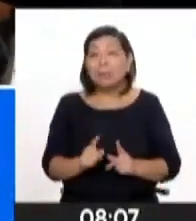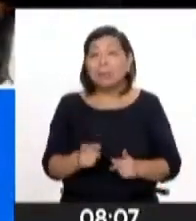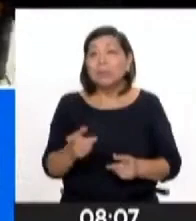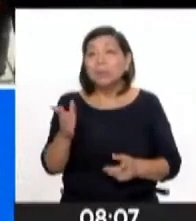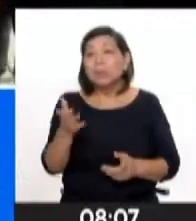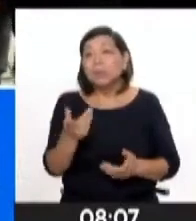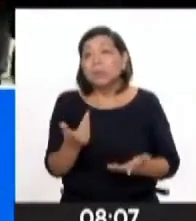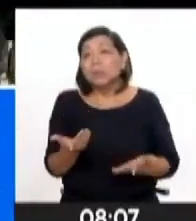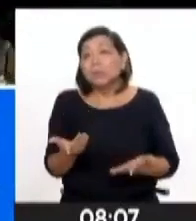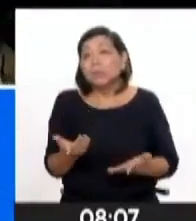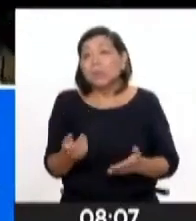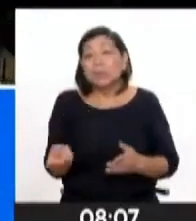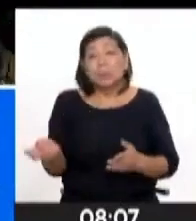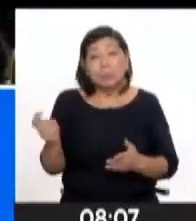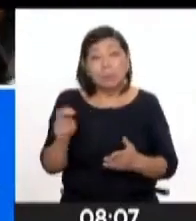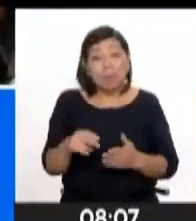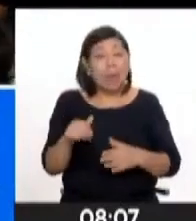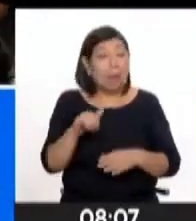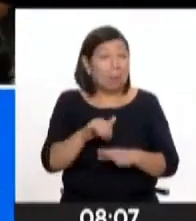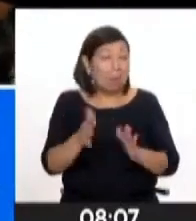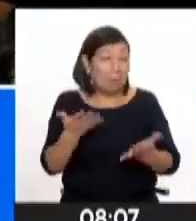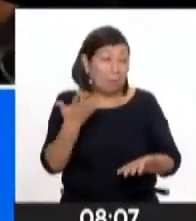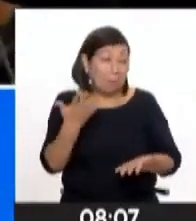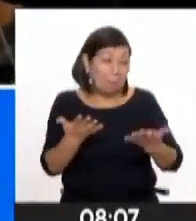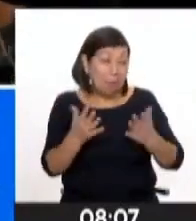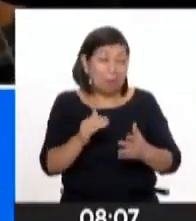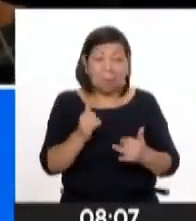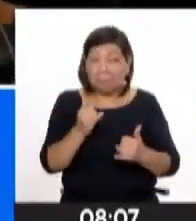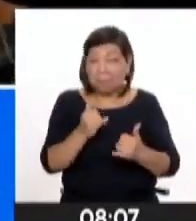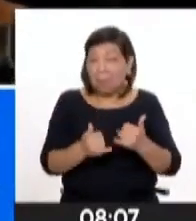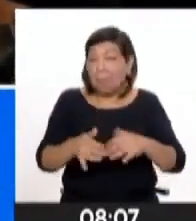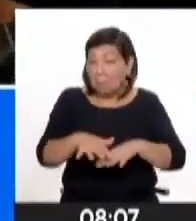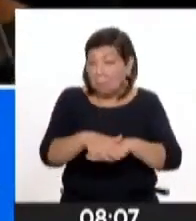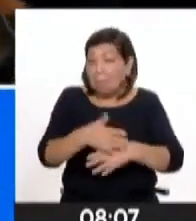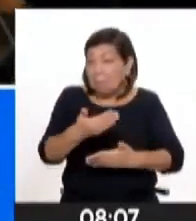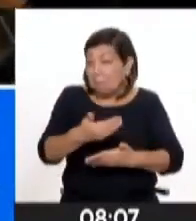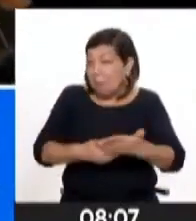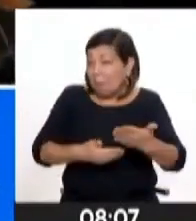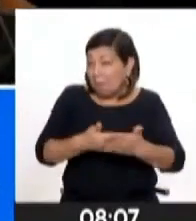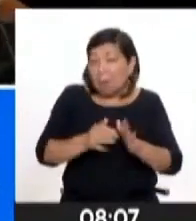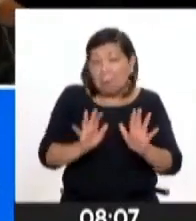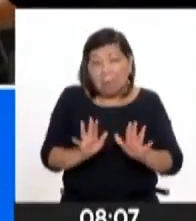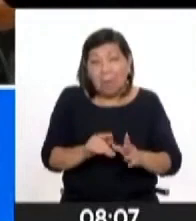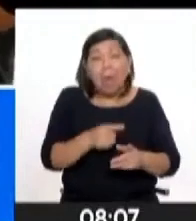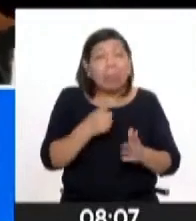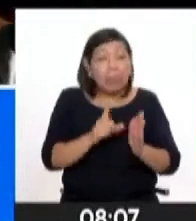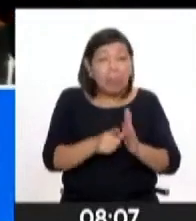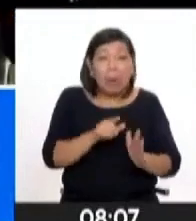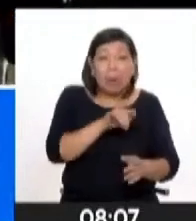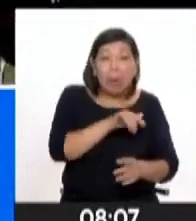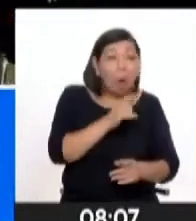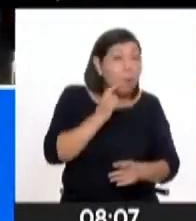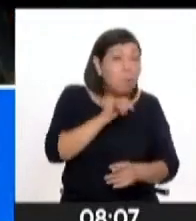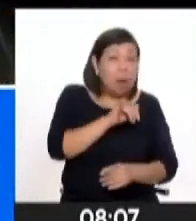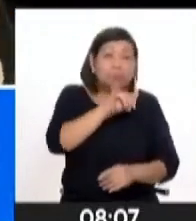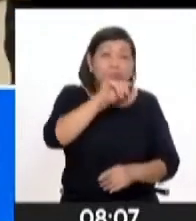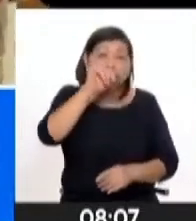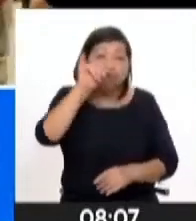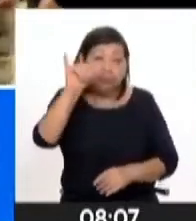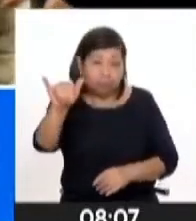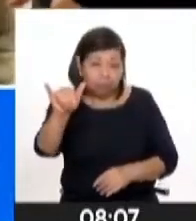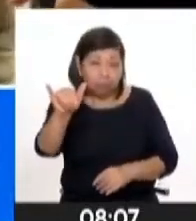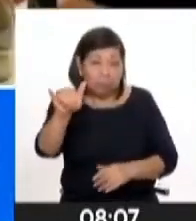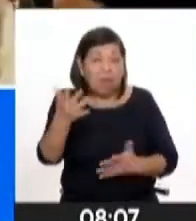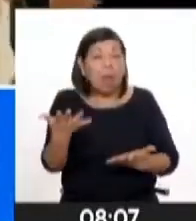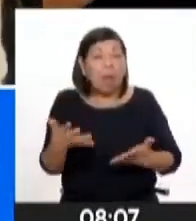declaró legalmente muerta a la estadounidense en enero de 2012. Holloway había asistido a Aruba por un viaje de graduación con